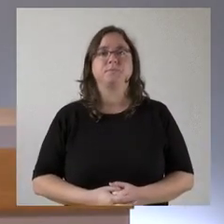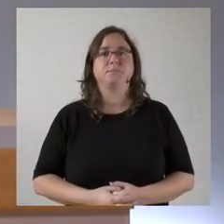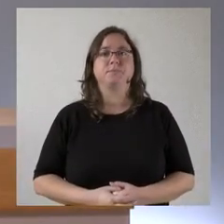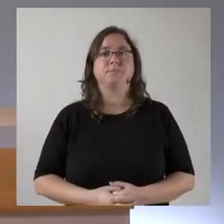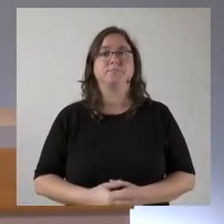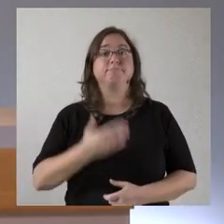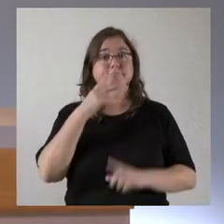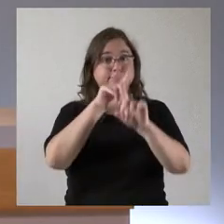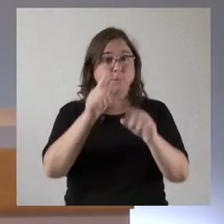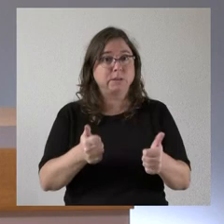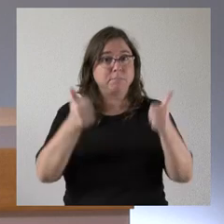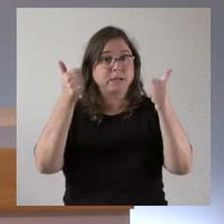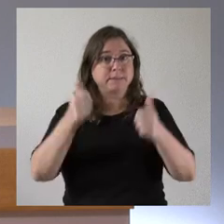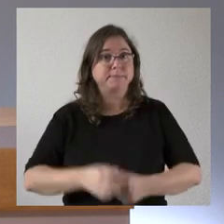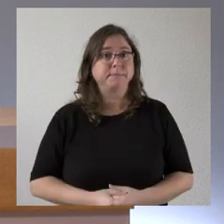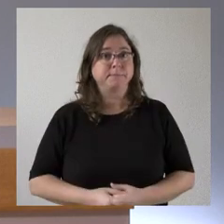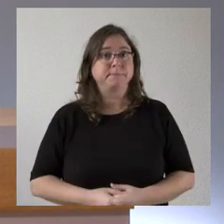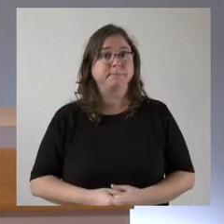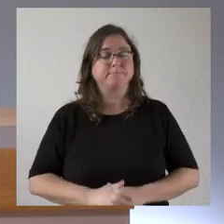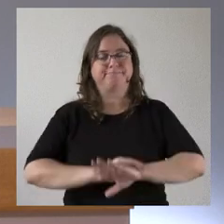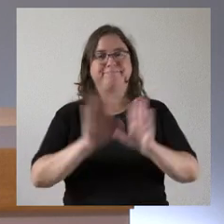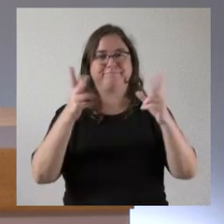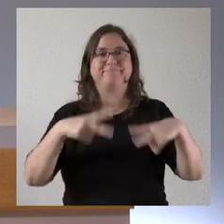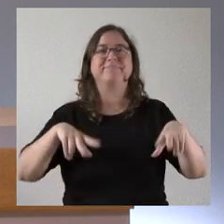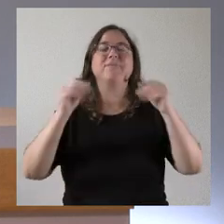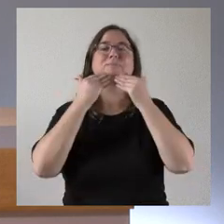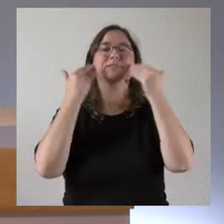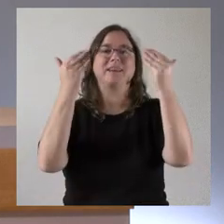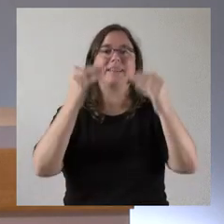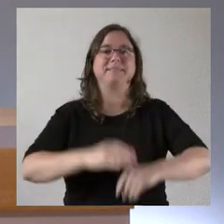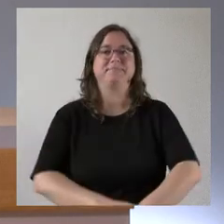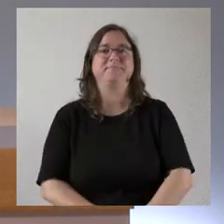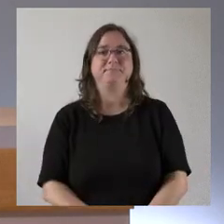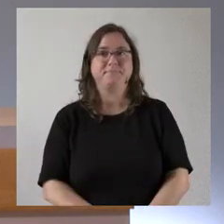alguna pregunta más Pues aquí terminamos Gracias